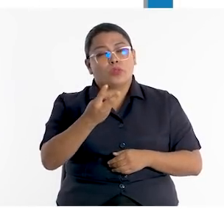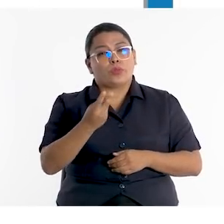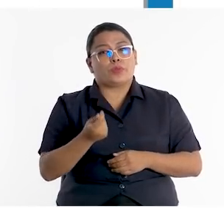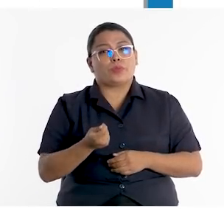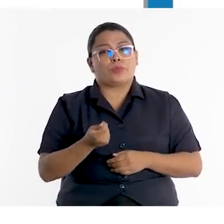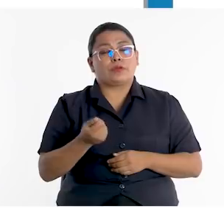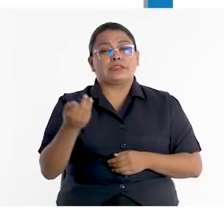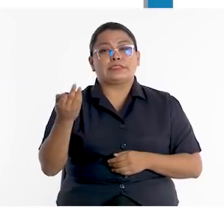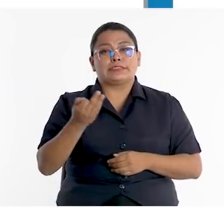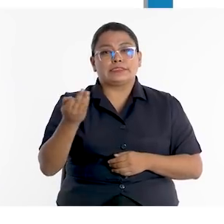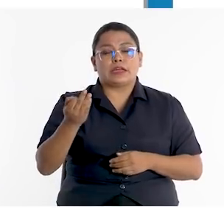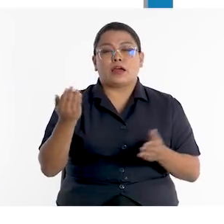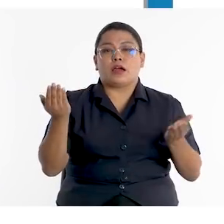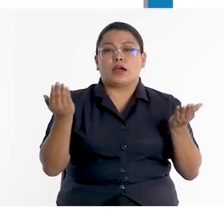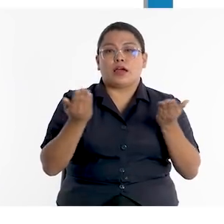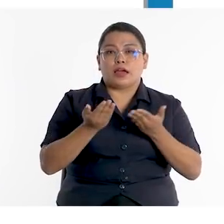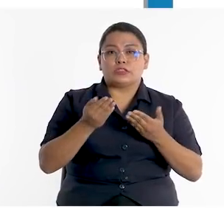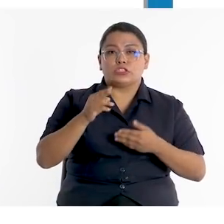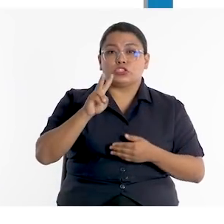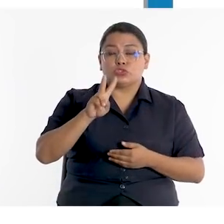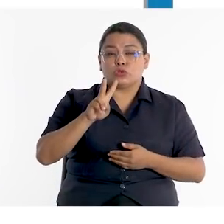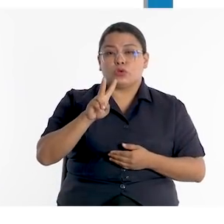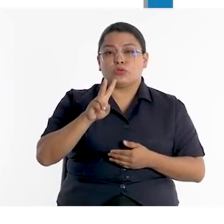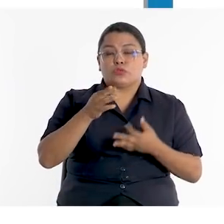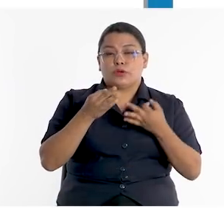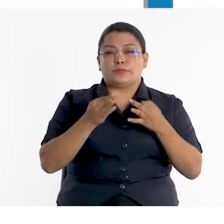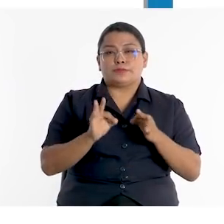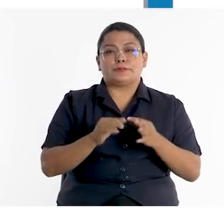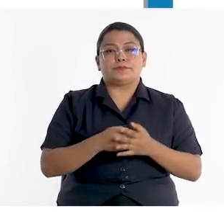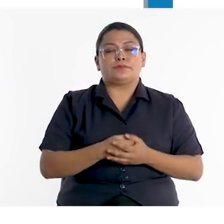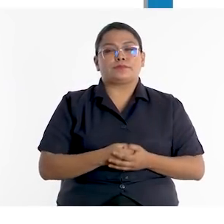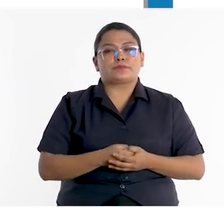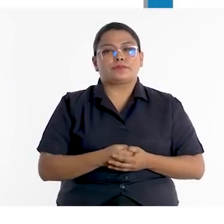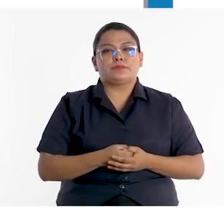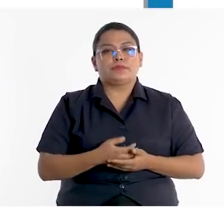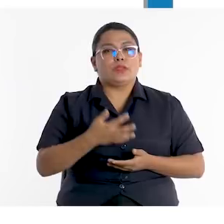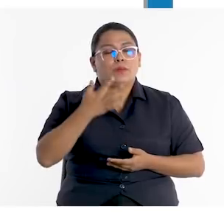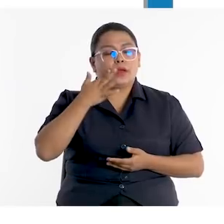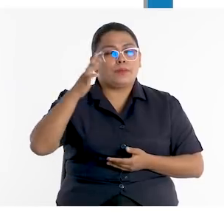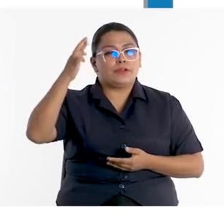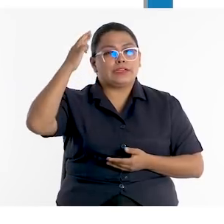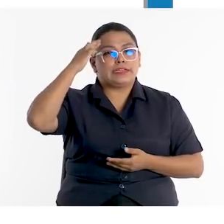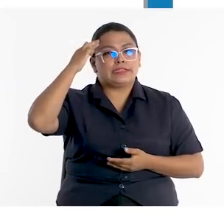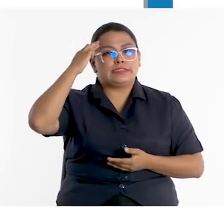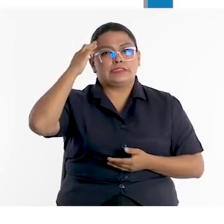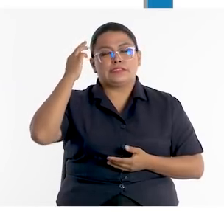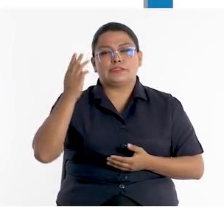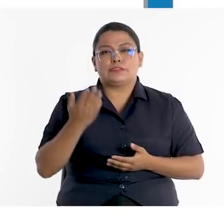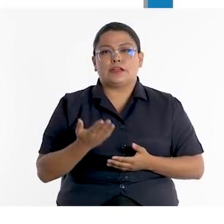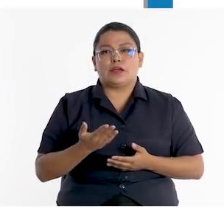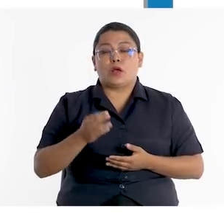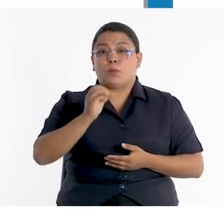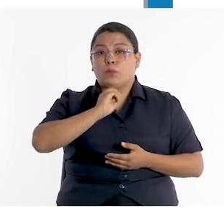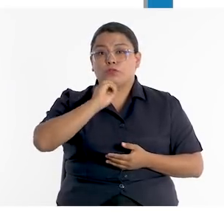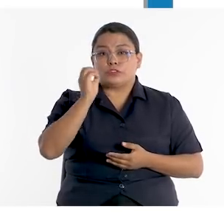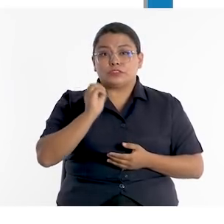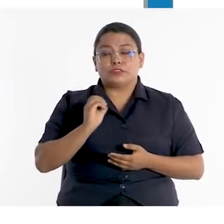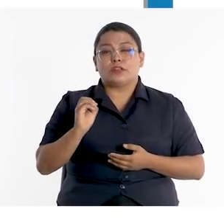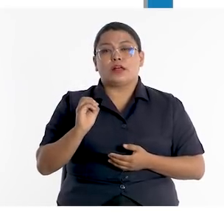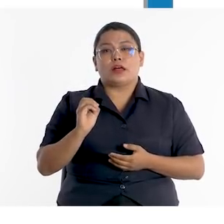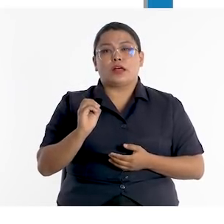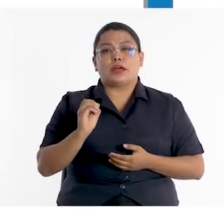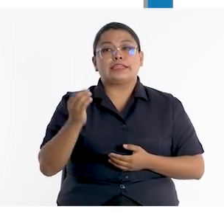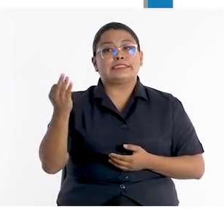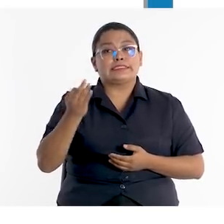cantidad, debemos de realizar dos operaciones. Si se tiene la razón para encontrar el